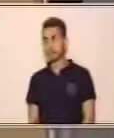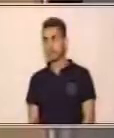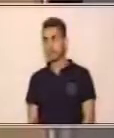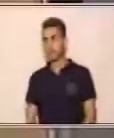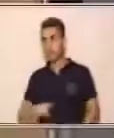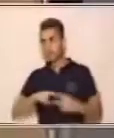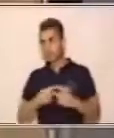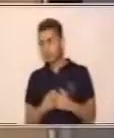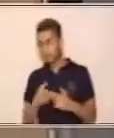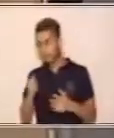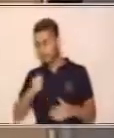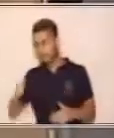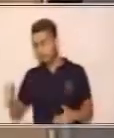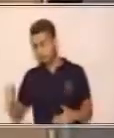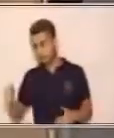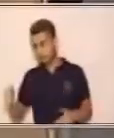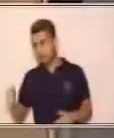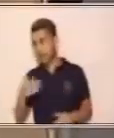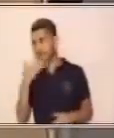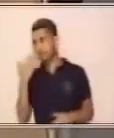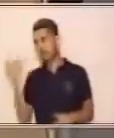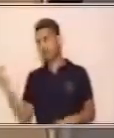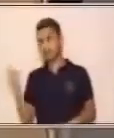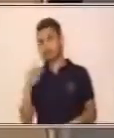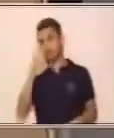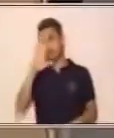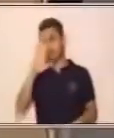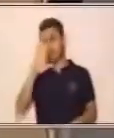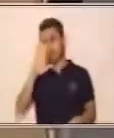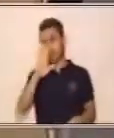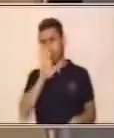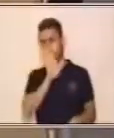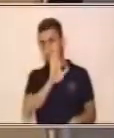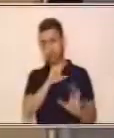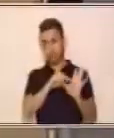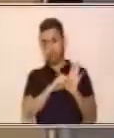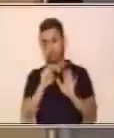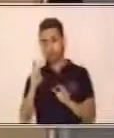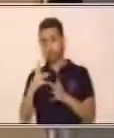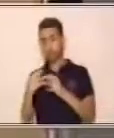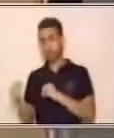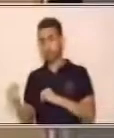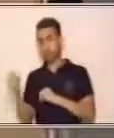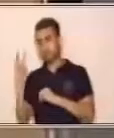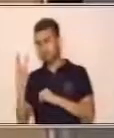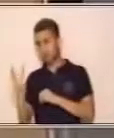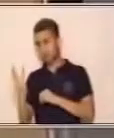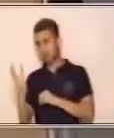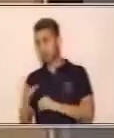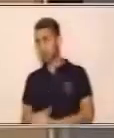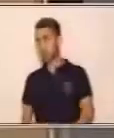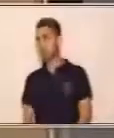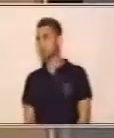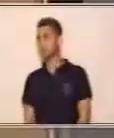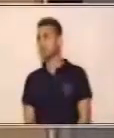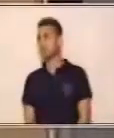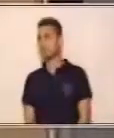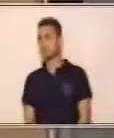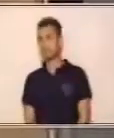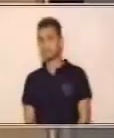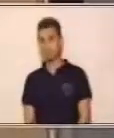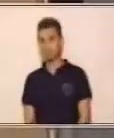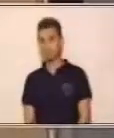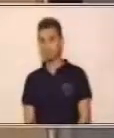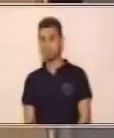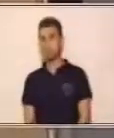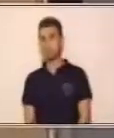derecha. Muy fácil, a 5 le quito 2, ¿cuánto nos queda? Nos queda 3. Muy